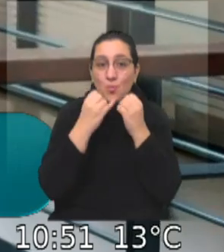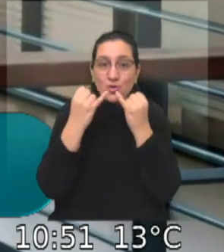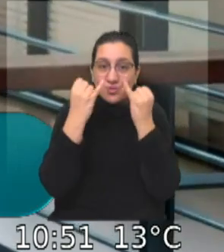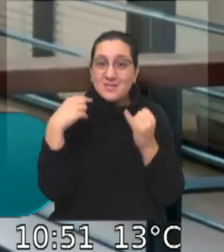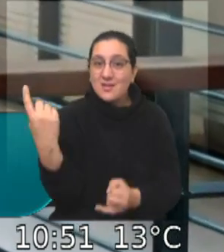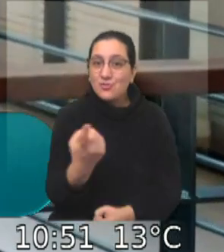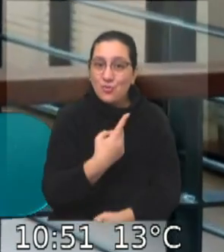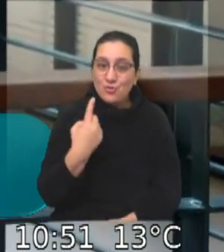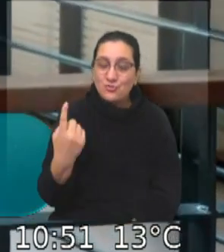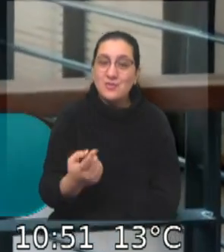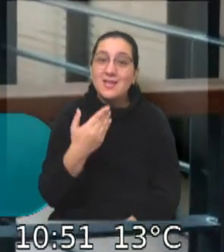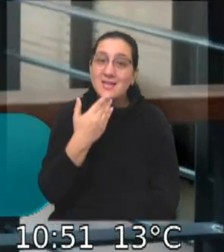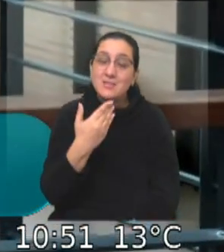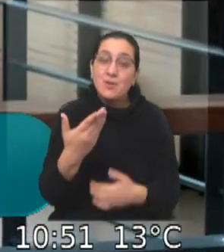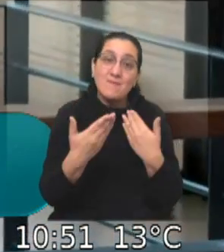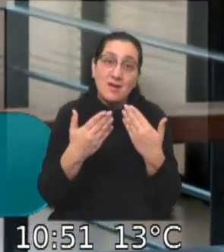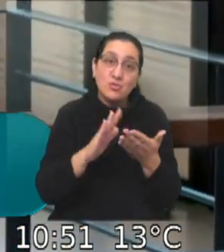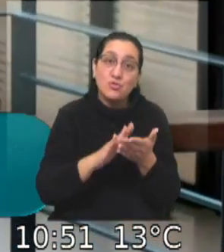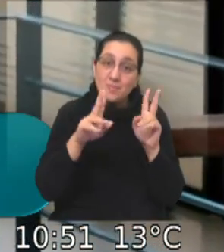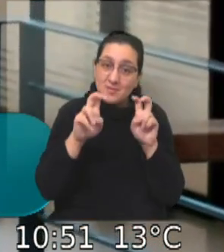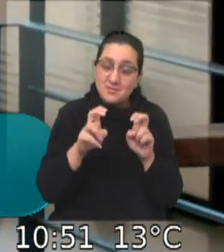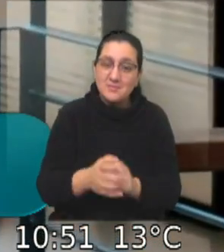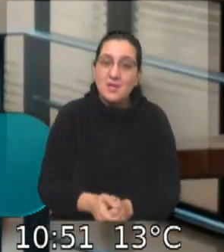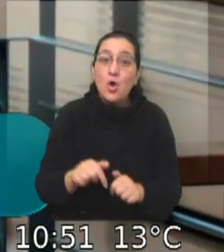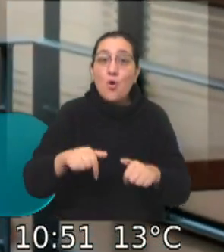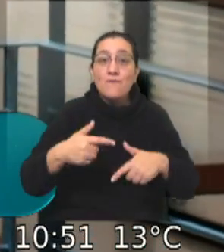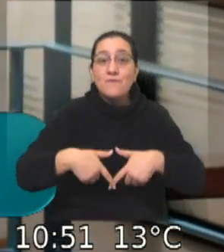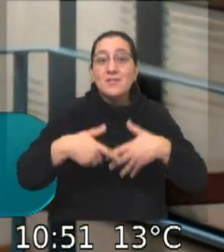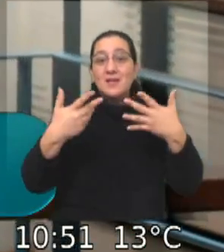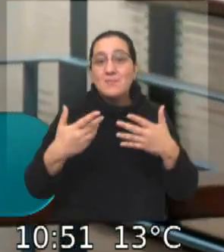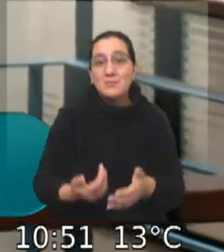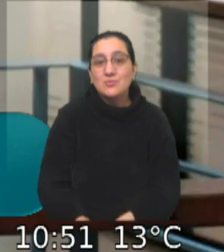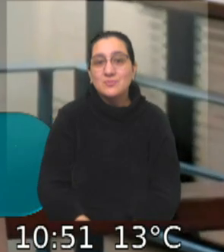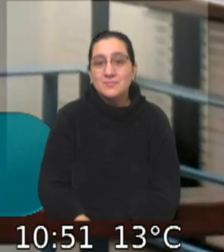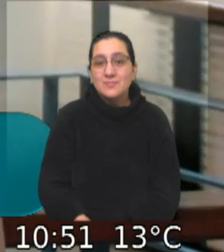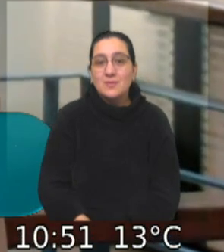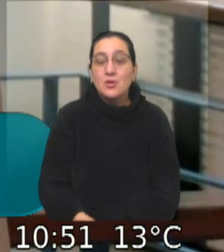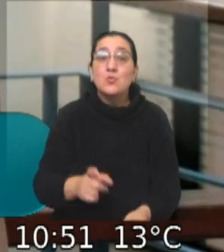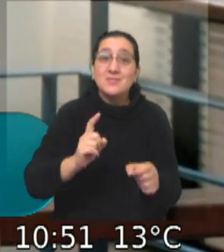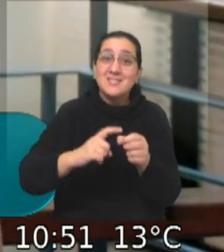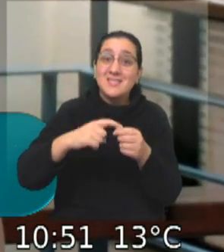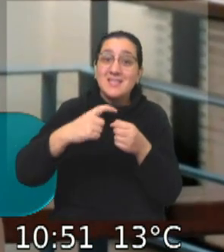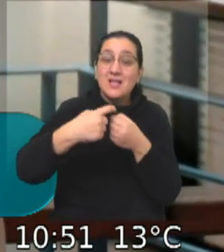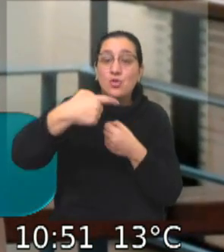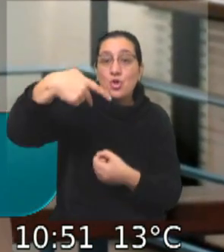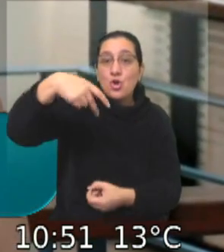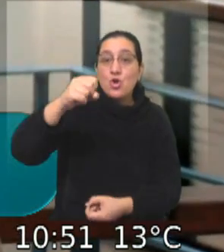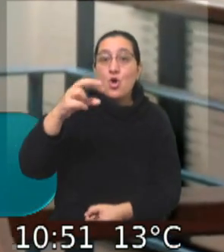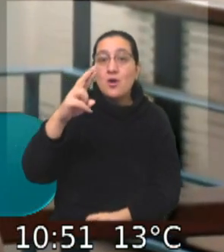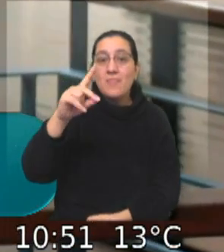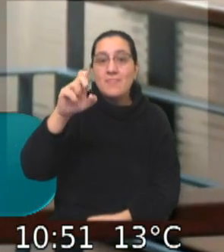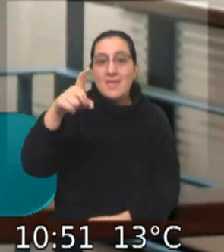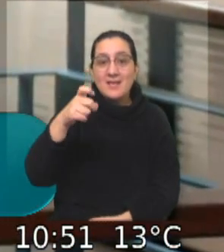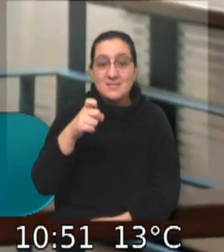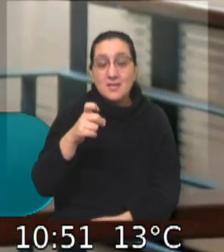por permitirnos hablar de estos temas. Y celebramos hoy con mucha alegría y mucho entusiasmo que un sindicato como es Nordex, en contexto